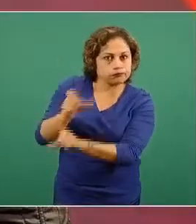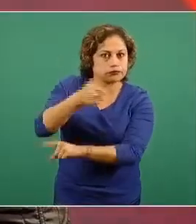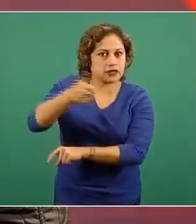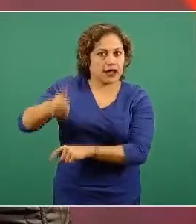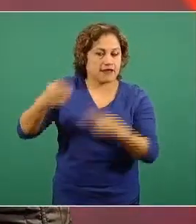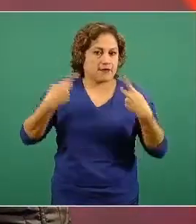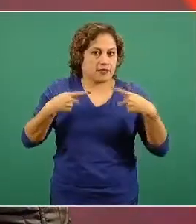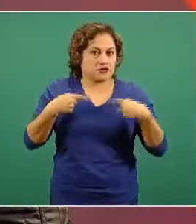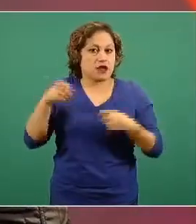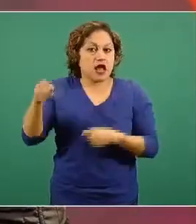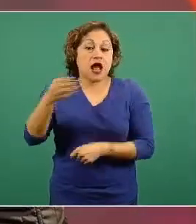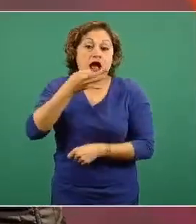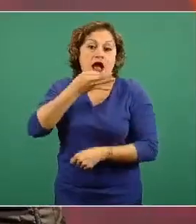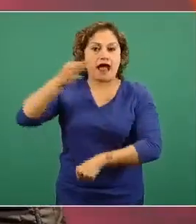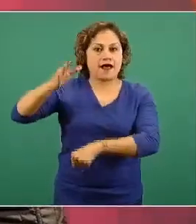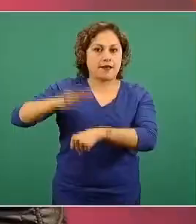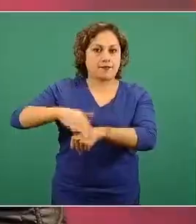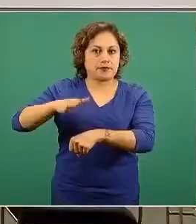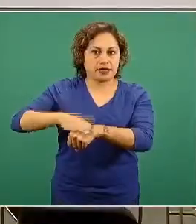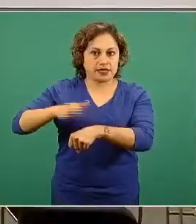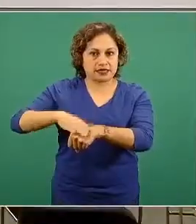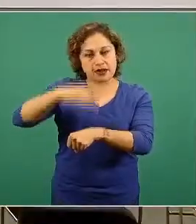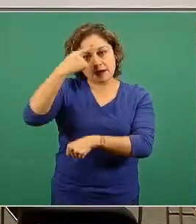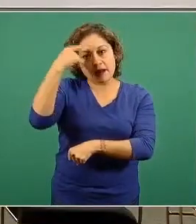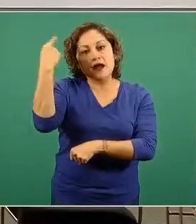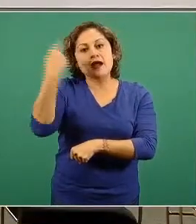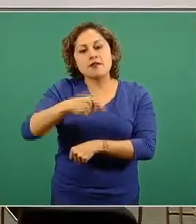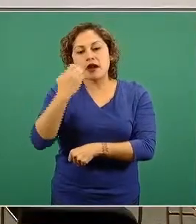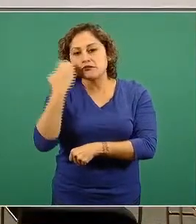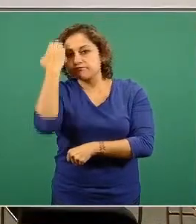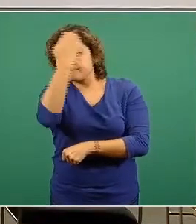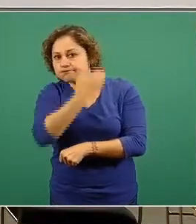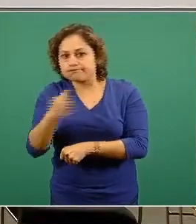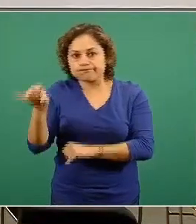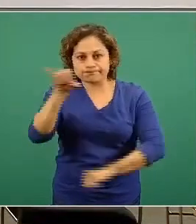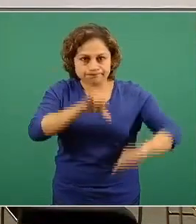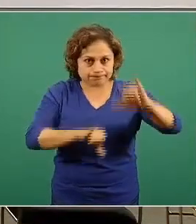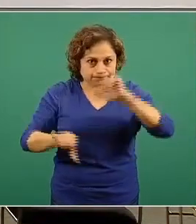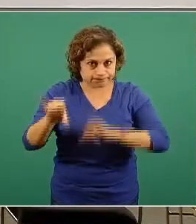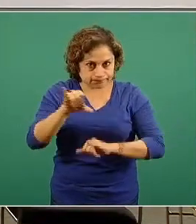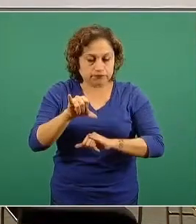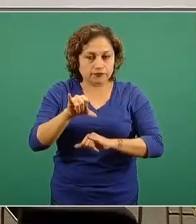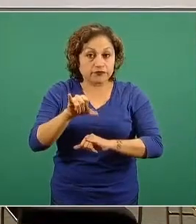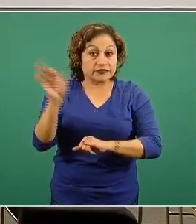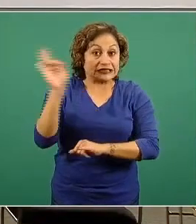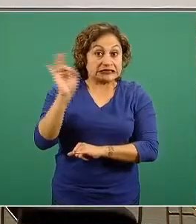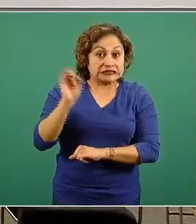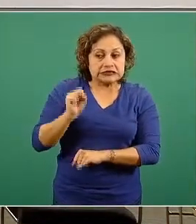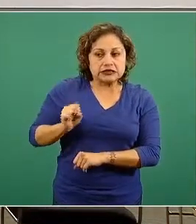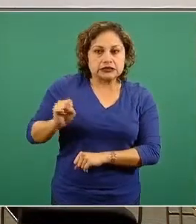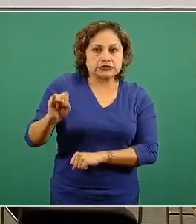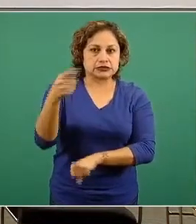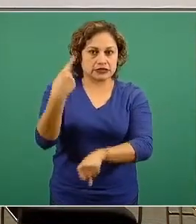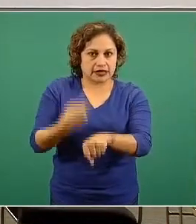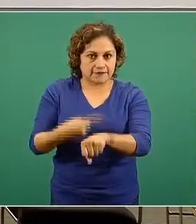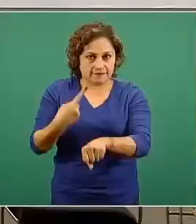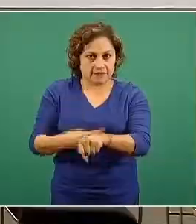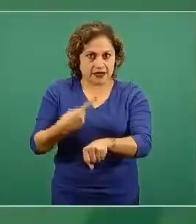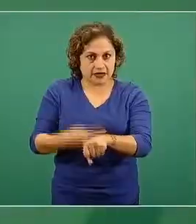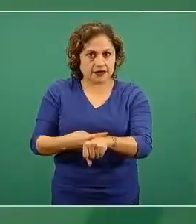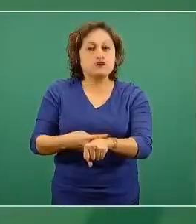mismos, proceder rápidamente a una prueba de laboratorio y en caso de ser positiva, 1, proceder